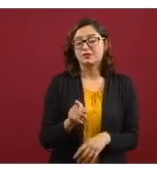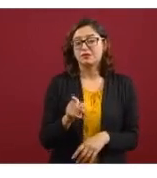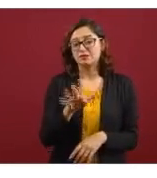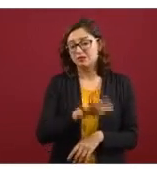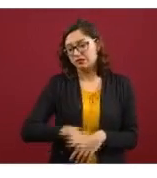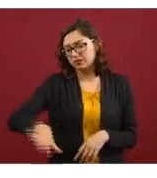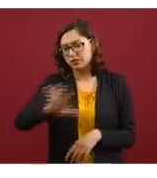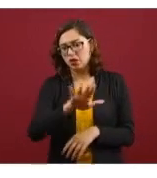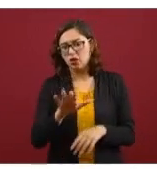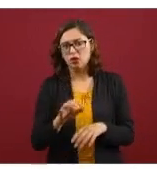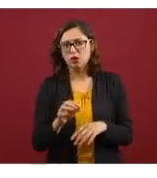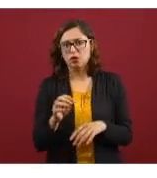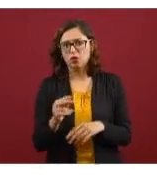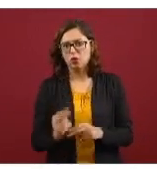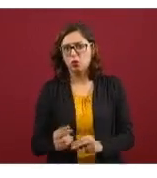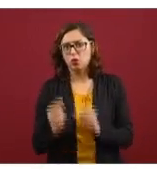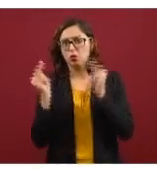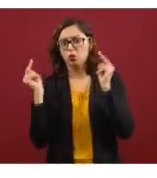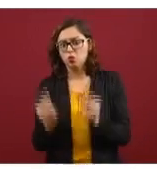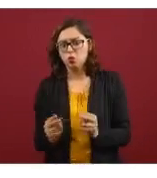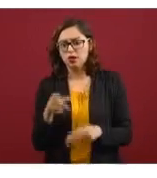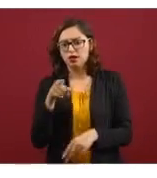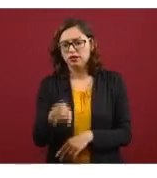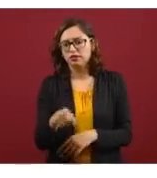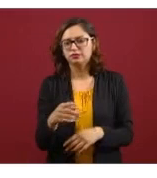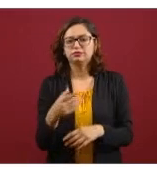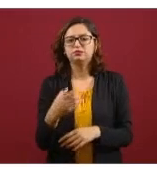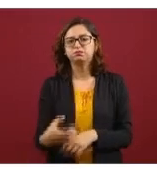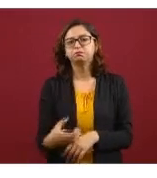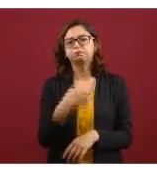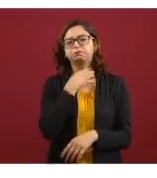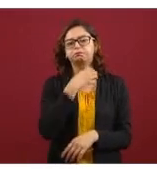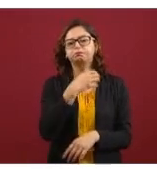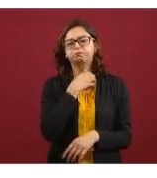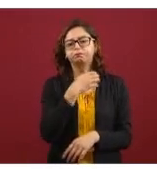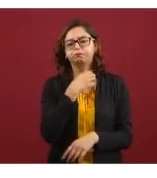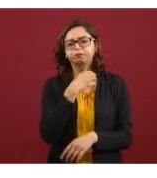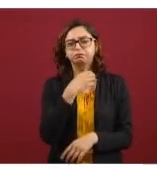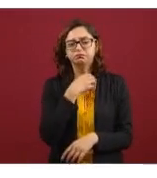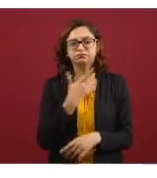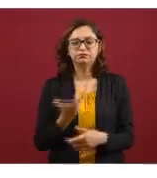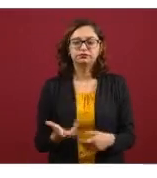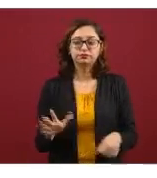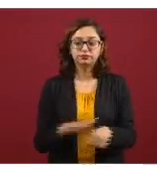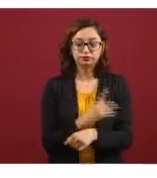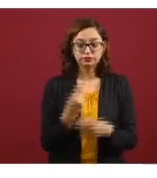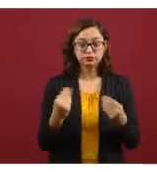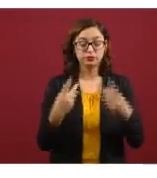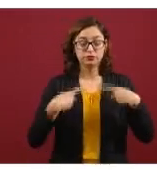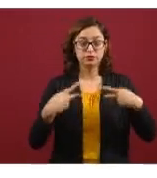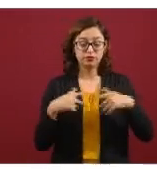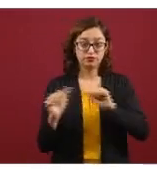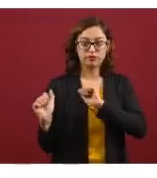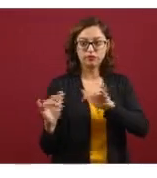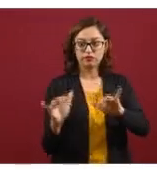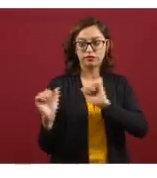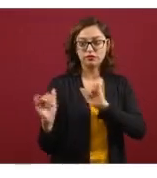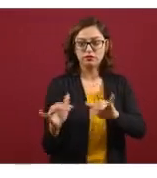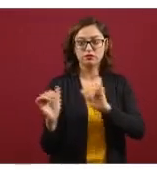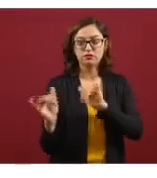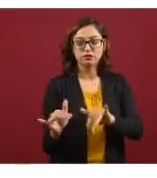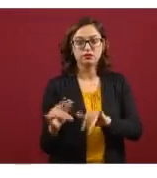urgencias, que muchas veces es en donde empiezan a saturarse el resto de las áreas, tanto de cirugía como de